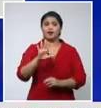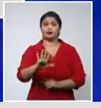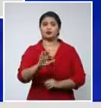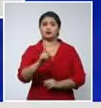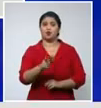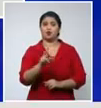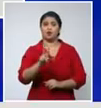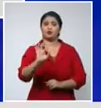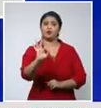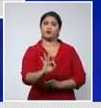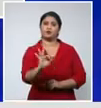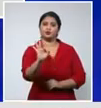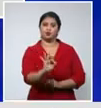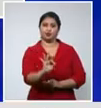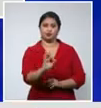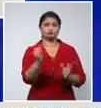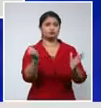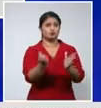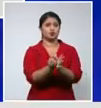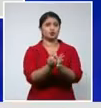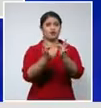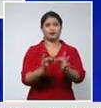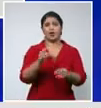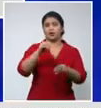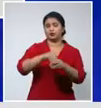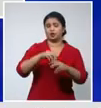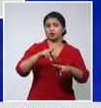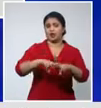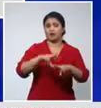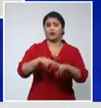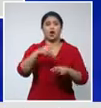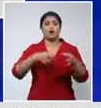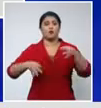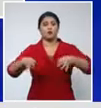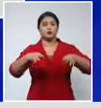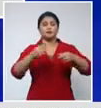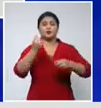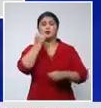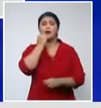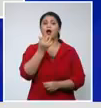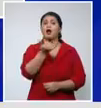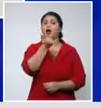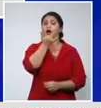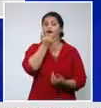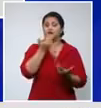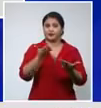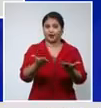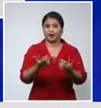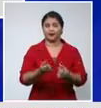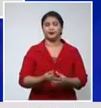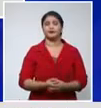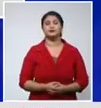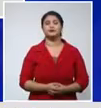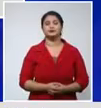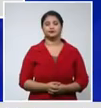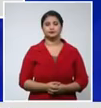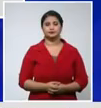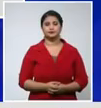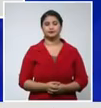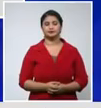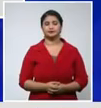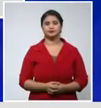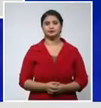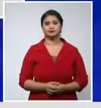45,2% de los casos diagnosticados en Cuba en los últimos 15 días. Brevemente la provincia